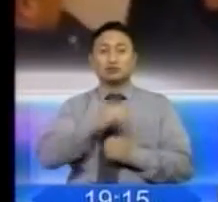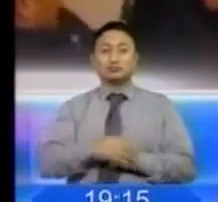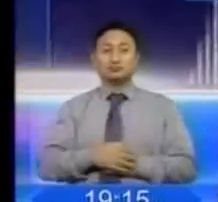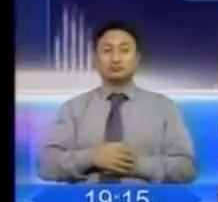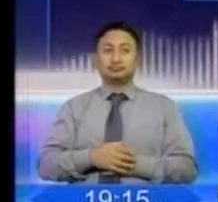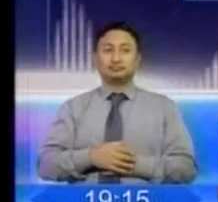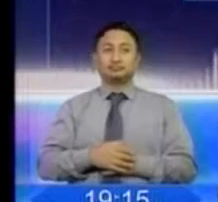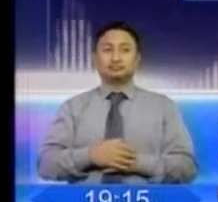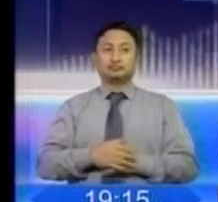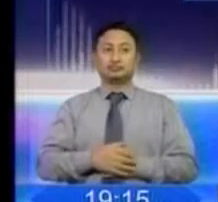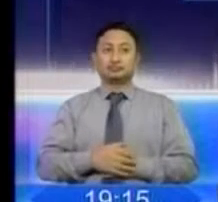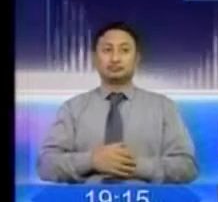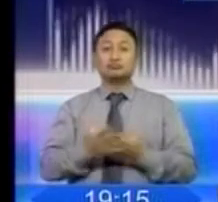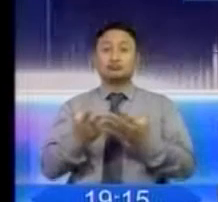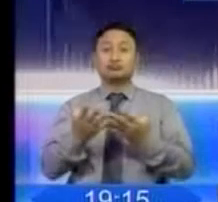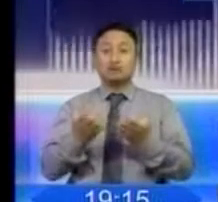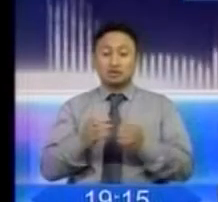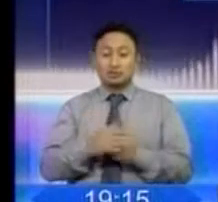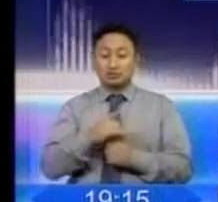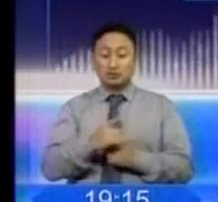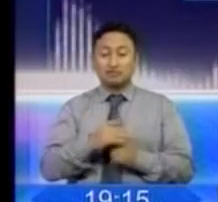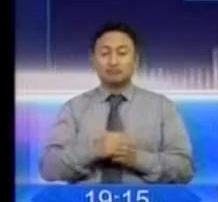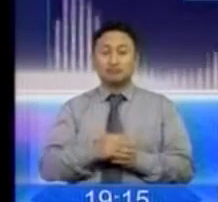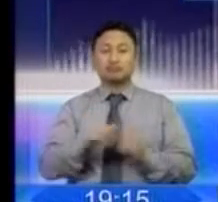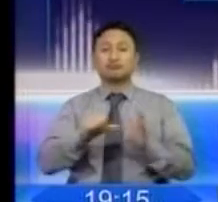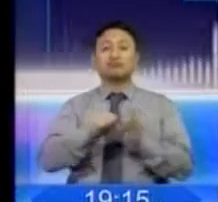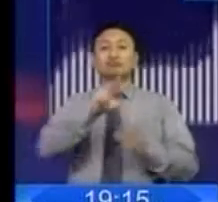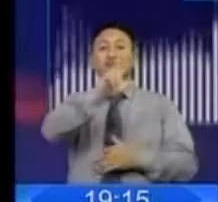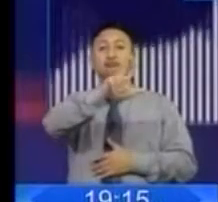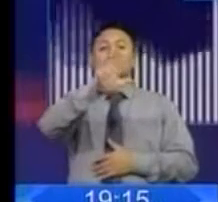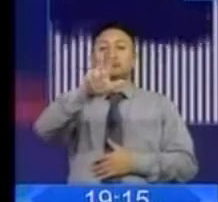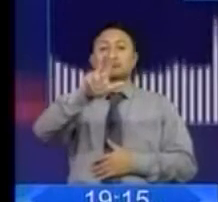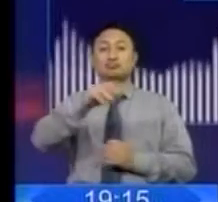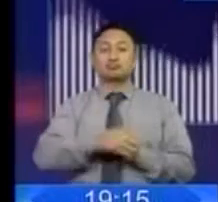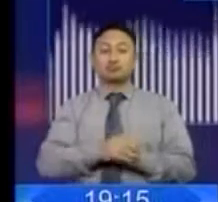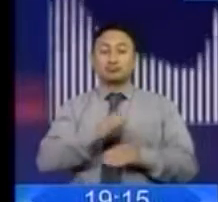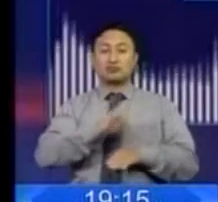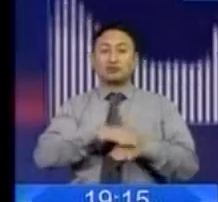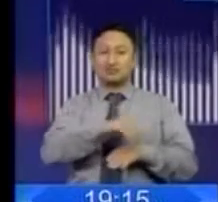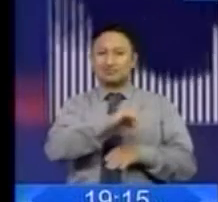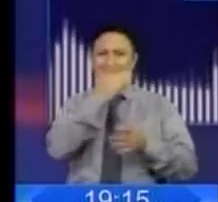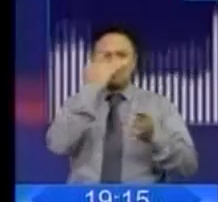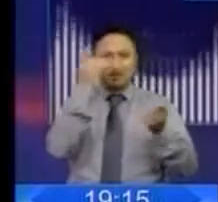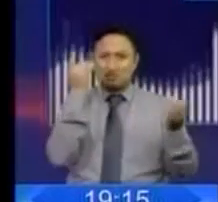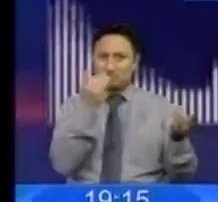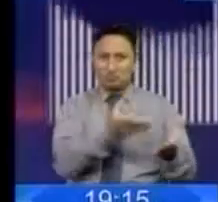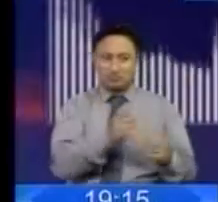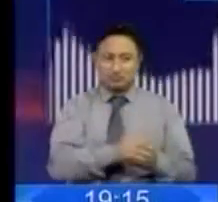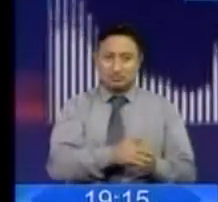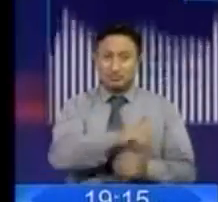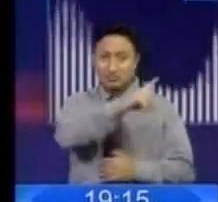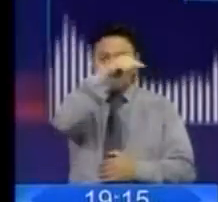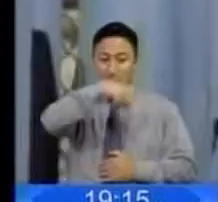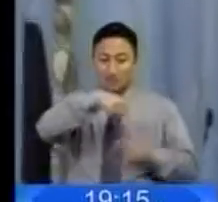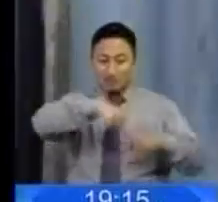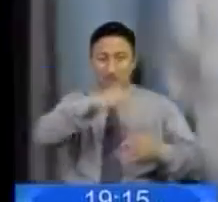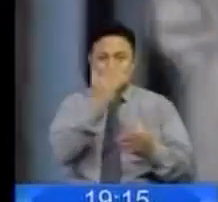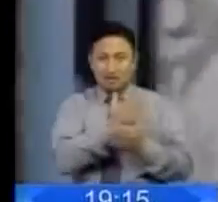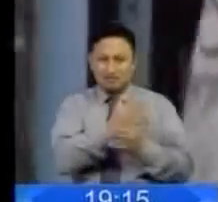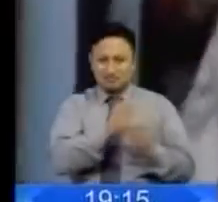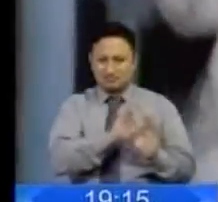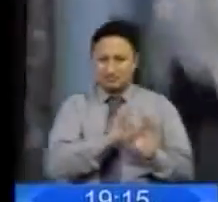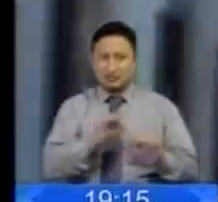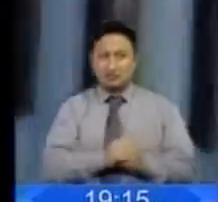Unidos. Queremos que se les aplique el 33 constitucional por indeseables. No queremos que estén molestando a ti.